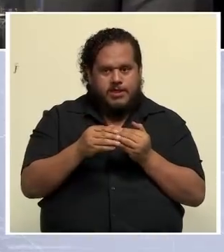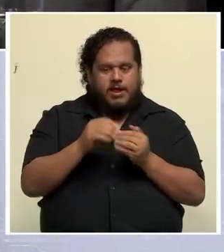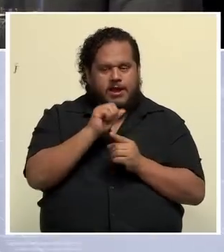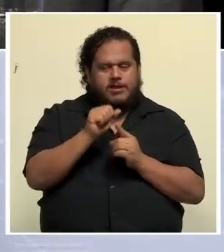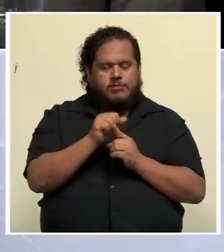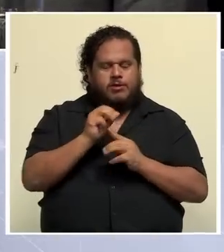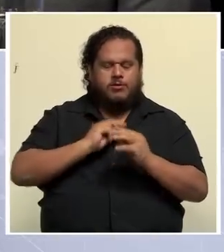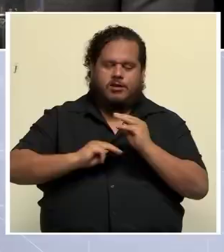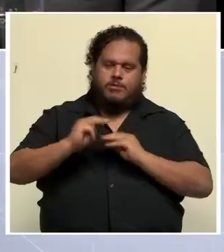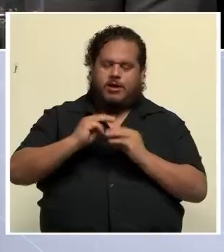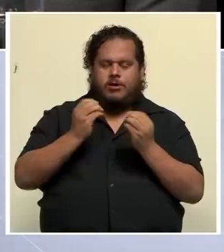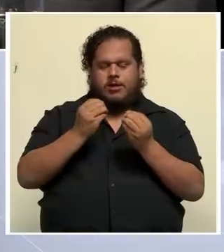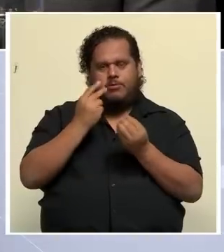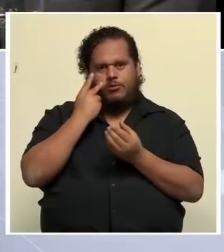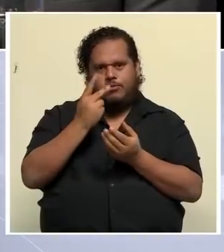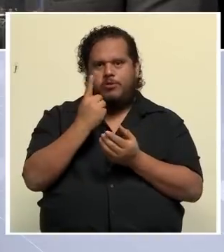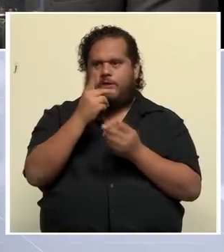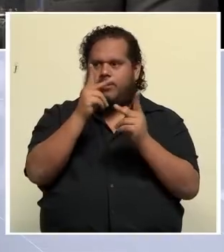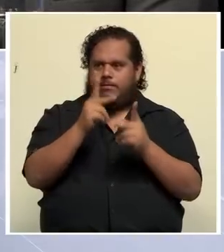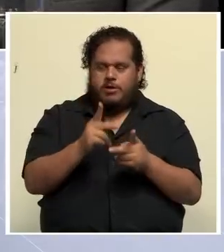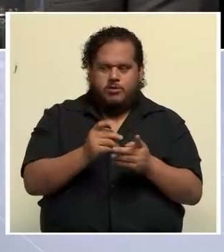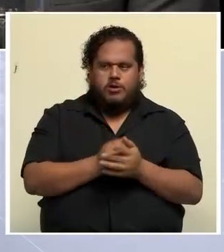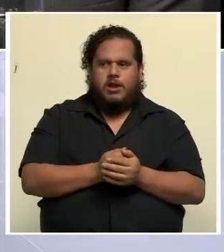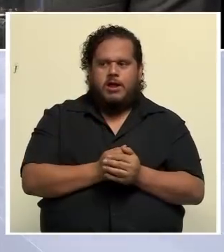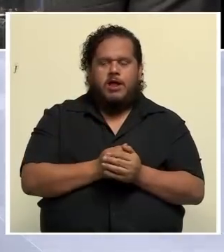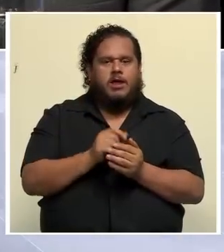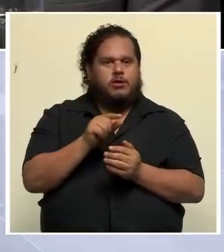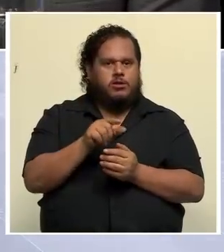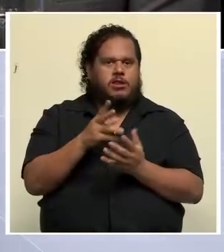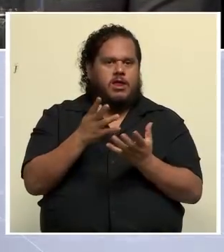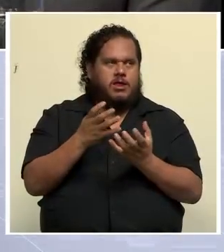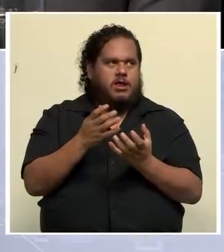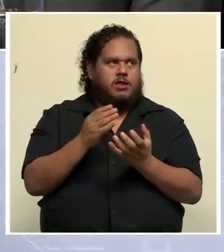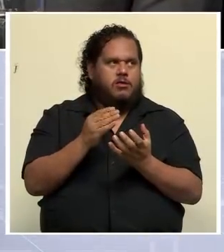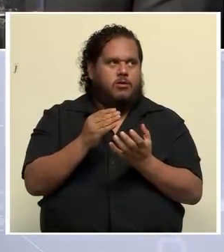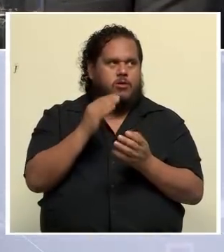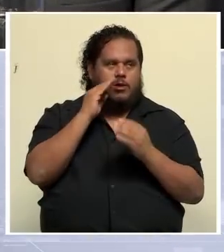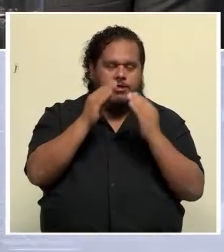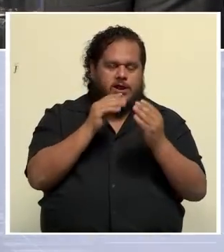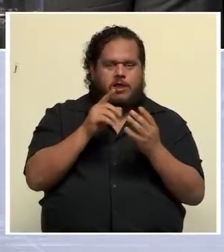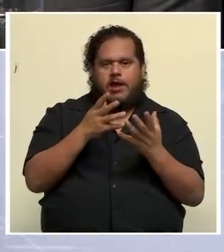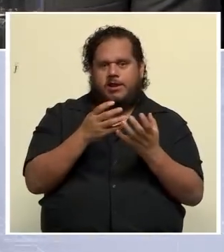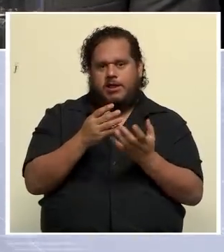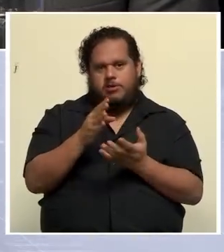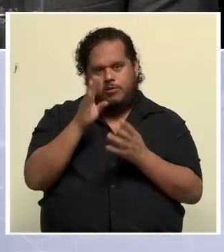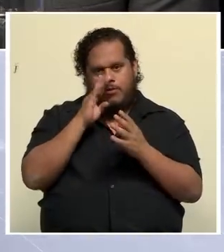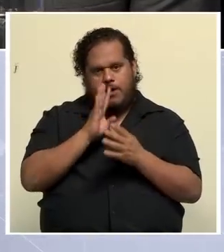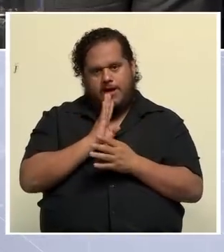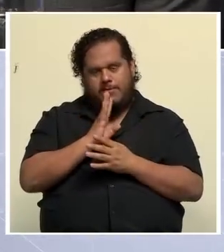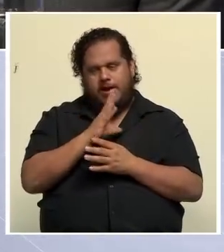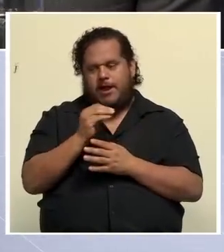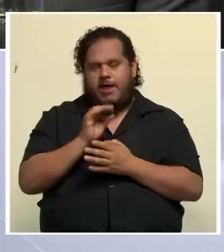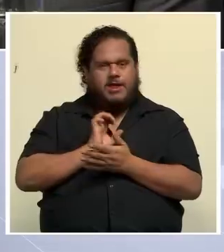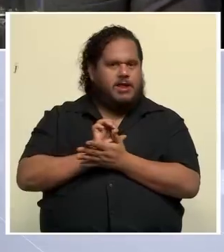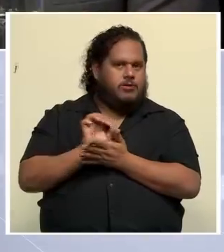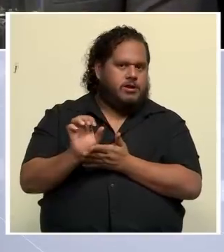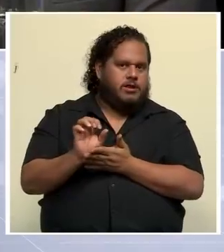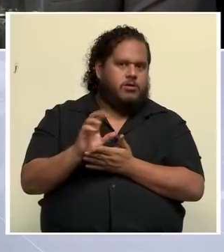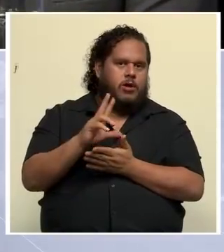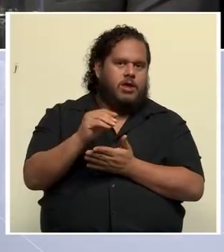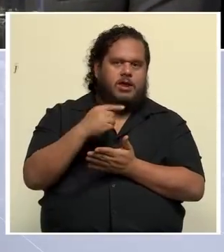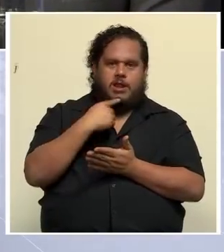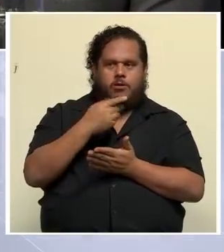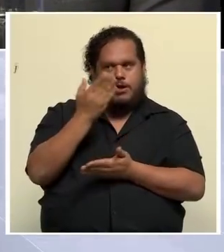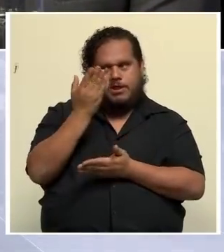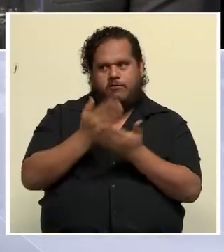que muchos vimos, de una persona que usted quiso saludar, quiso hablarle y lo rechazó y le dijo que